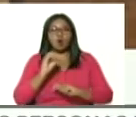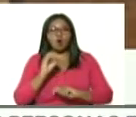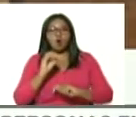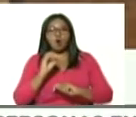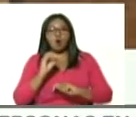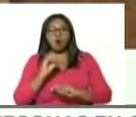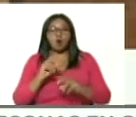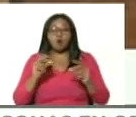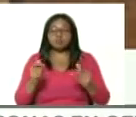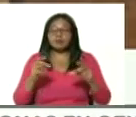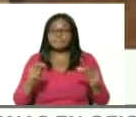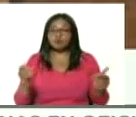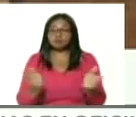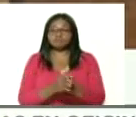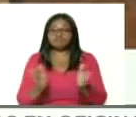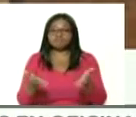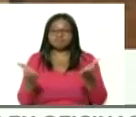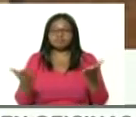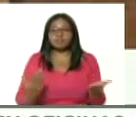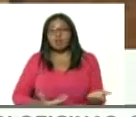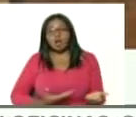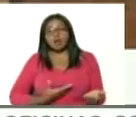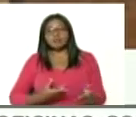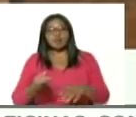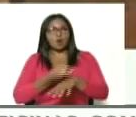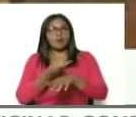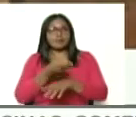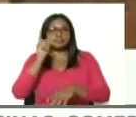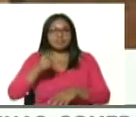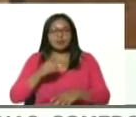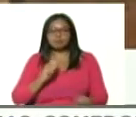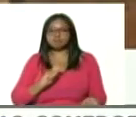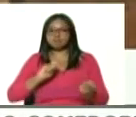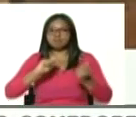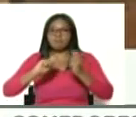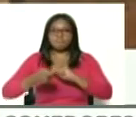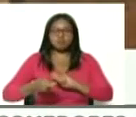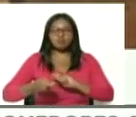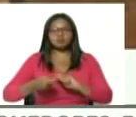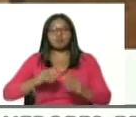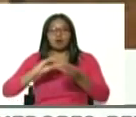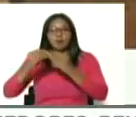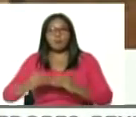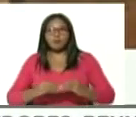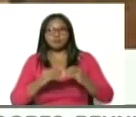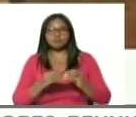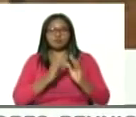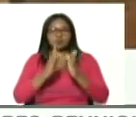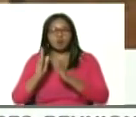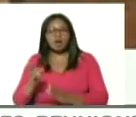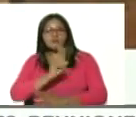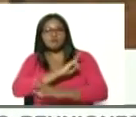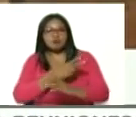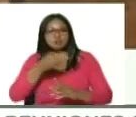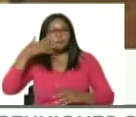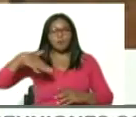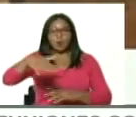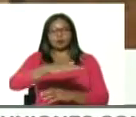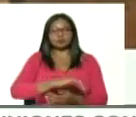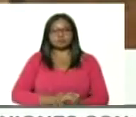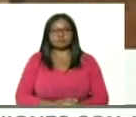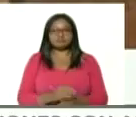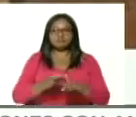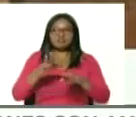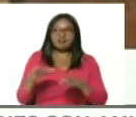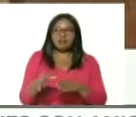se encaraman. Las alcaldías y gobernaciones tienen que transformarse y convertirse en órganos de poder popular y dejar